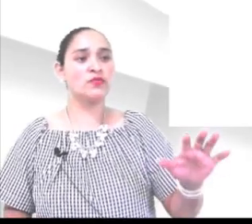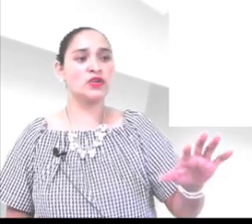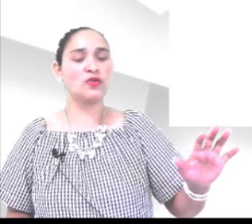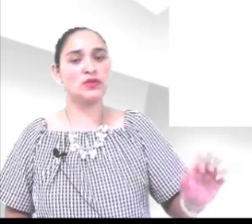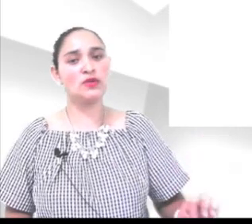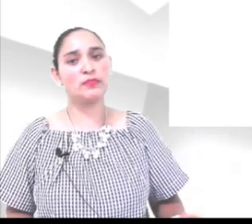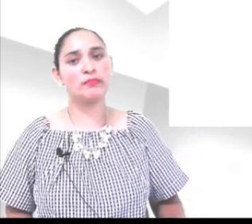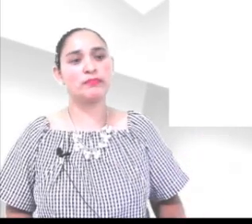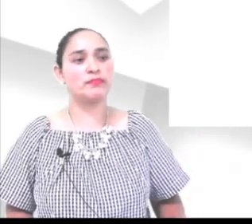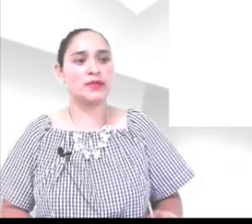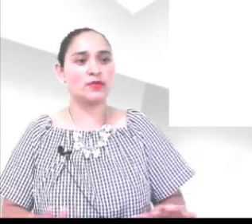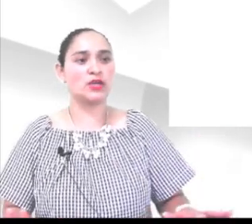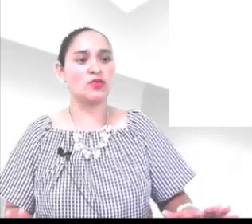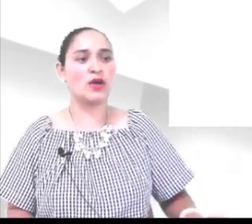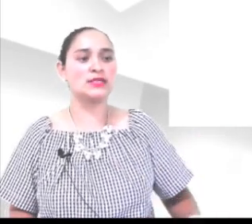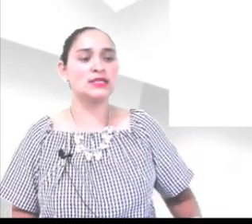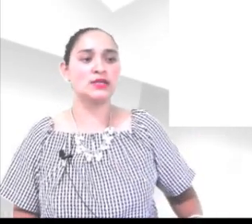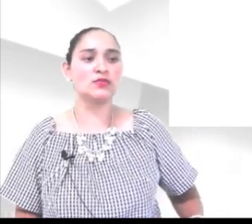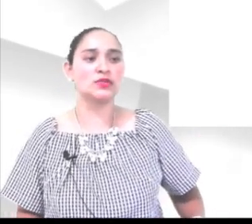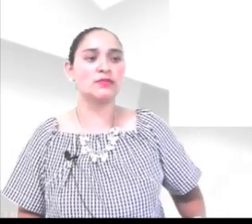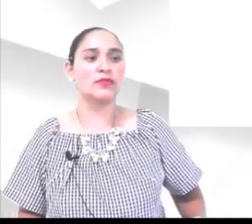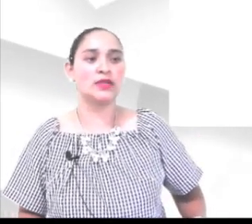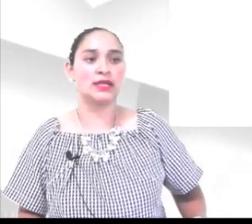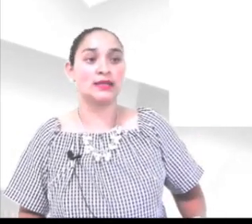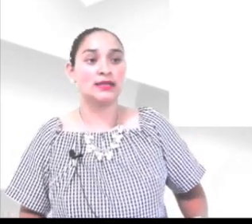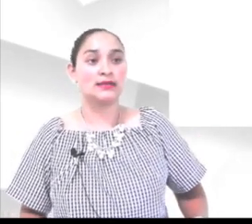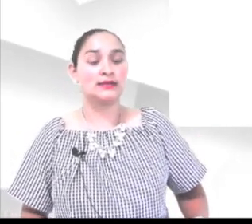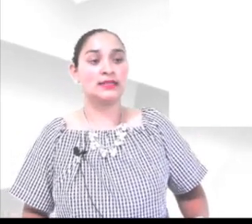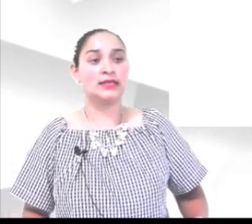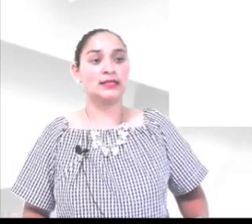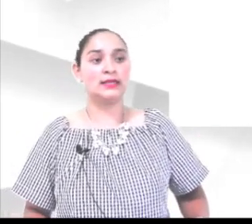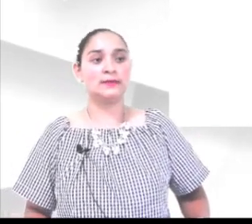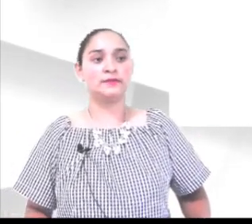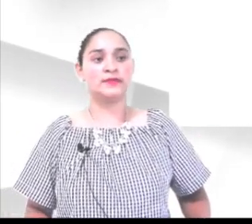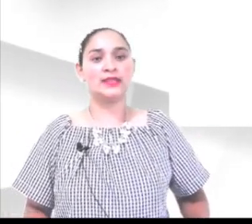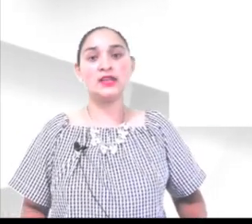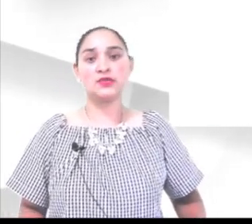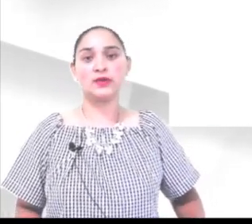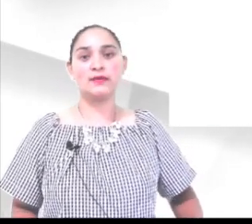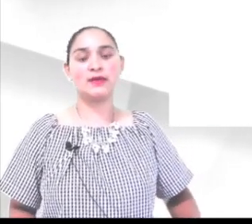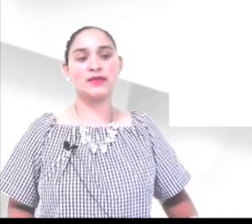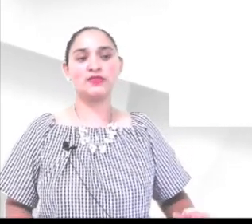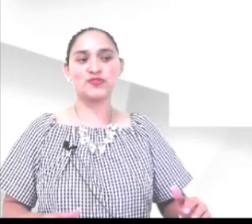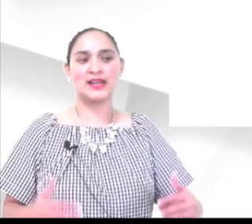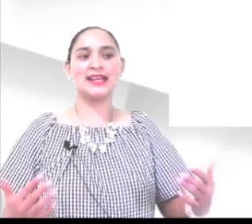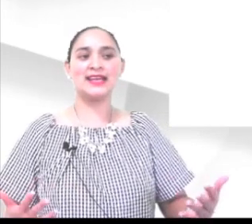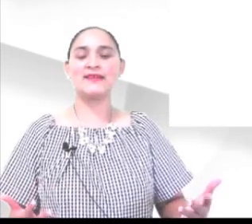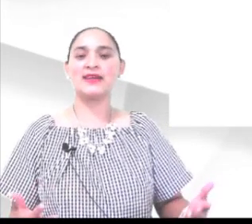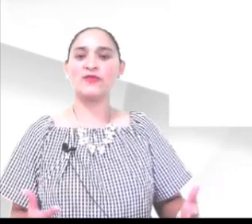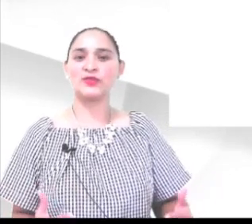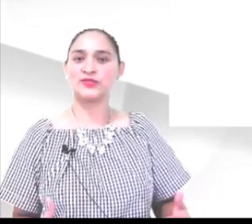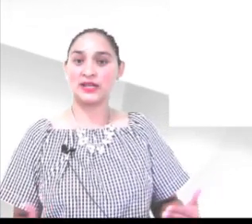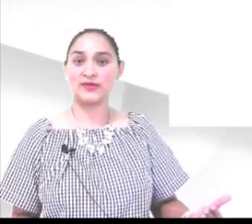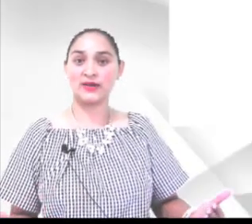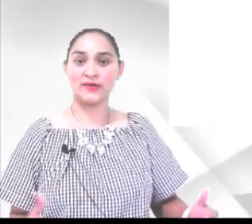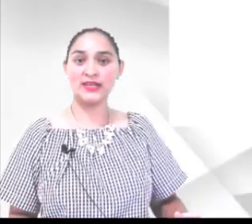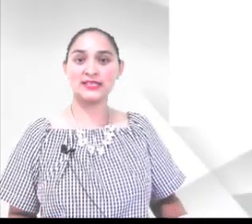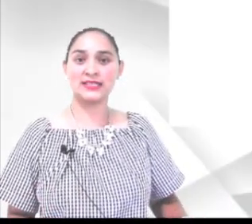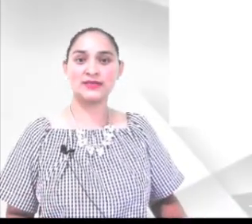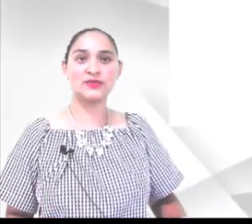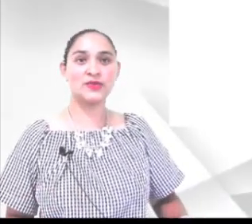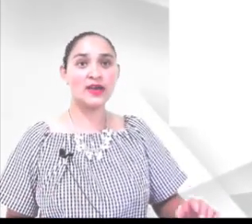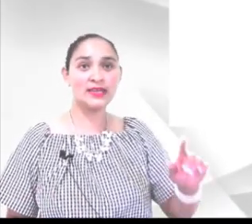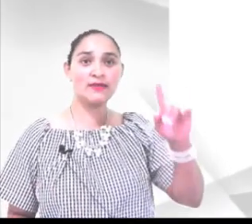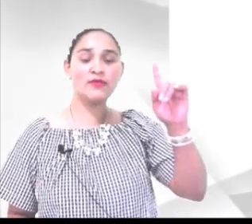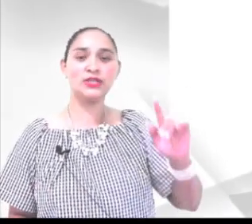esto es un fenómeno, pero que no hace ningún tipo de daño, ¿verdad? Más bien nos alegra ver cuando sale un arco